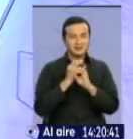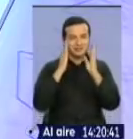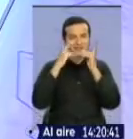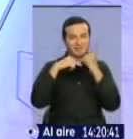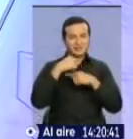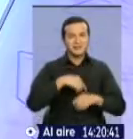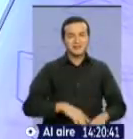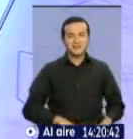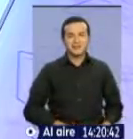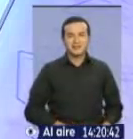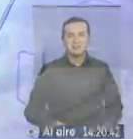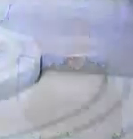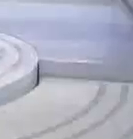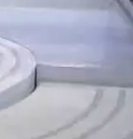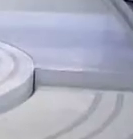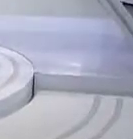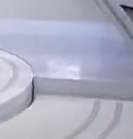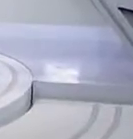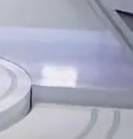Volvemos.